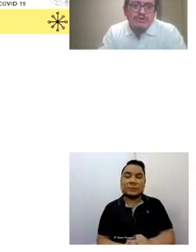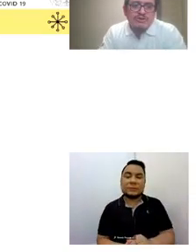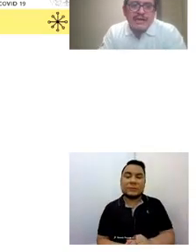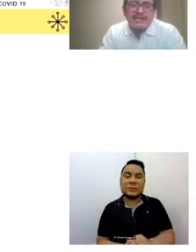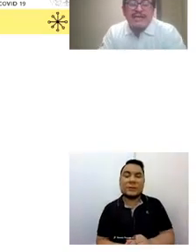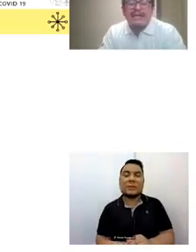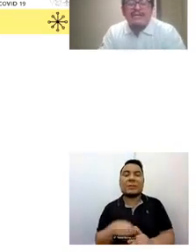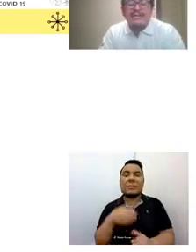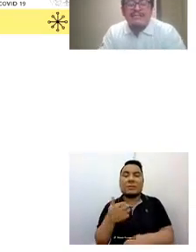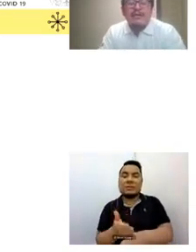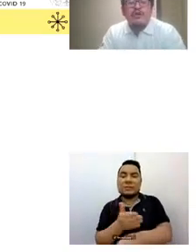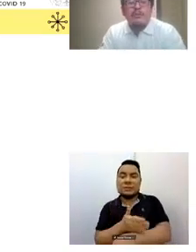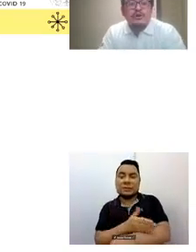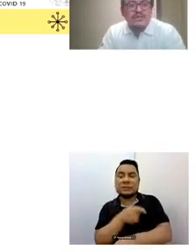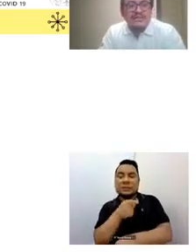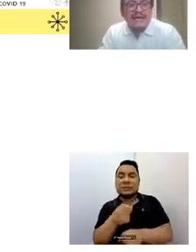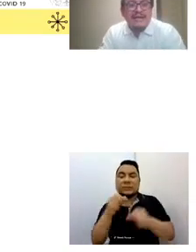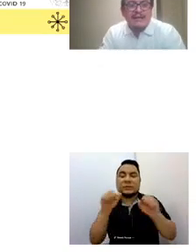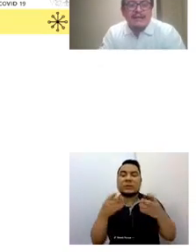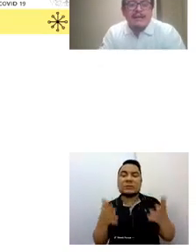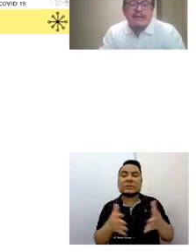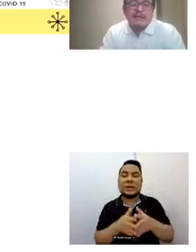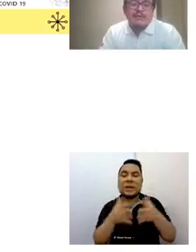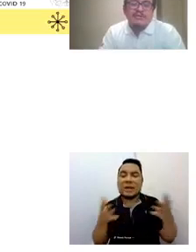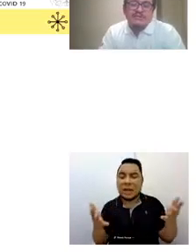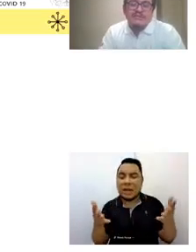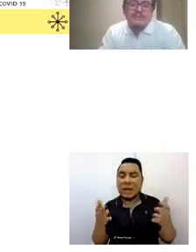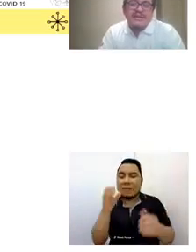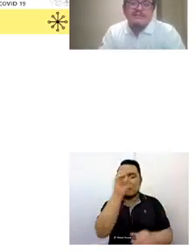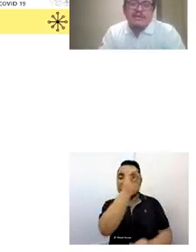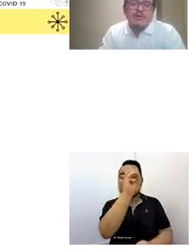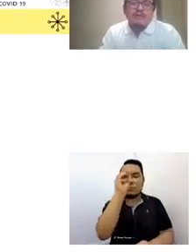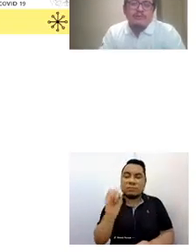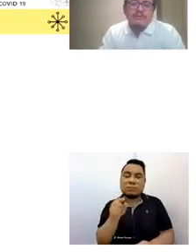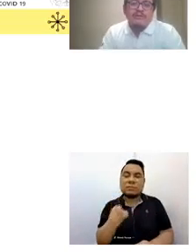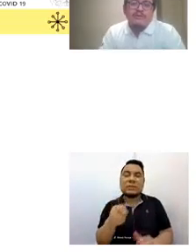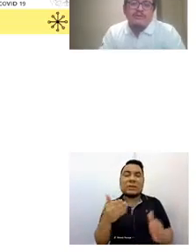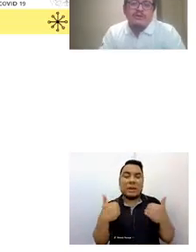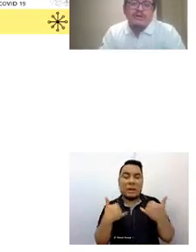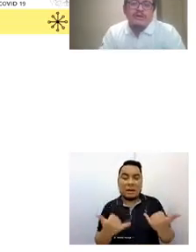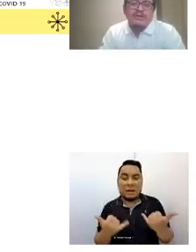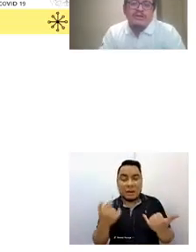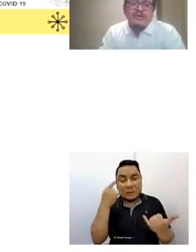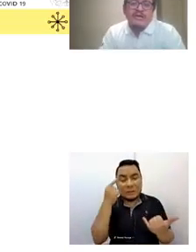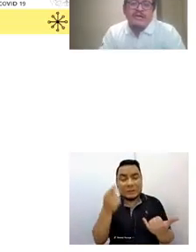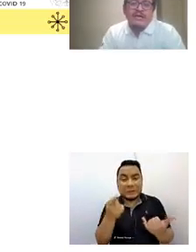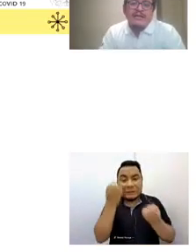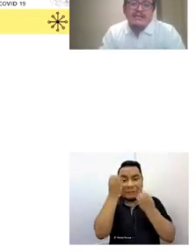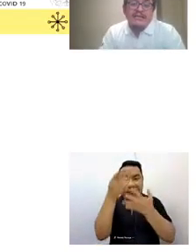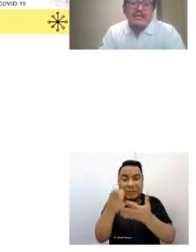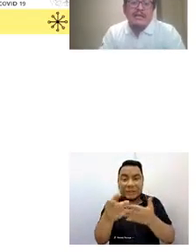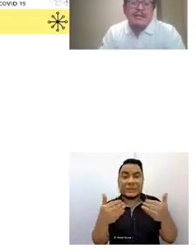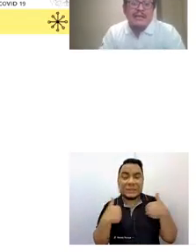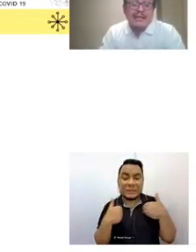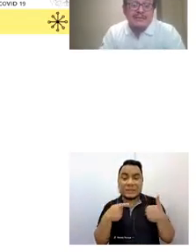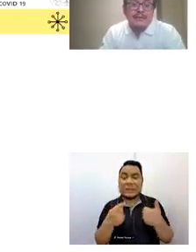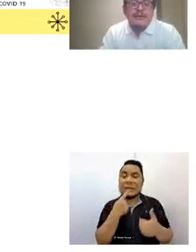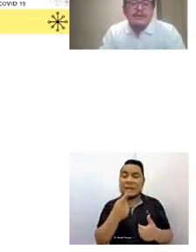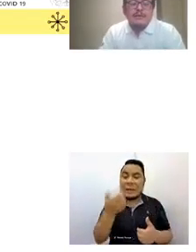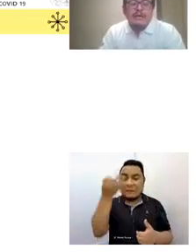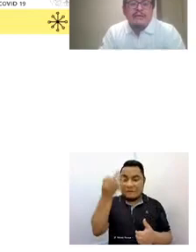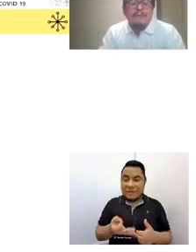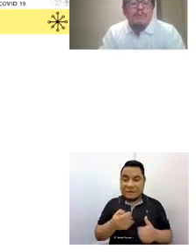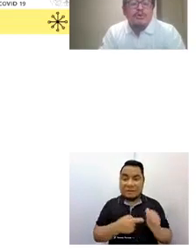la evolución estacionaria y favorable es el gran y es el mayor porcentaje. Entonces, si bien es cierto, la información tiene que decir la